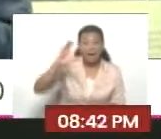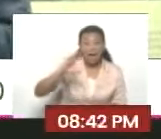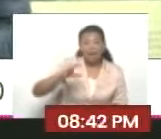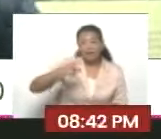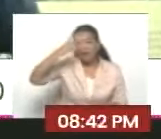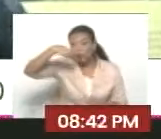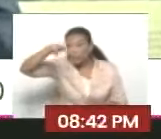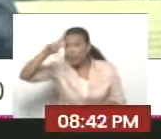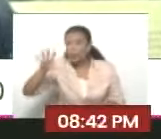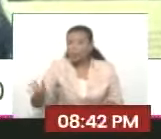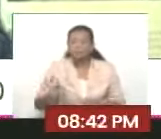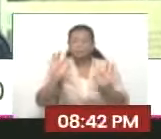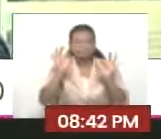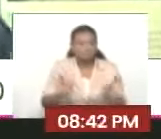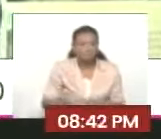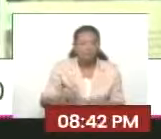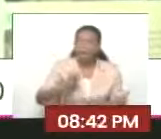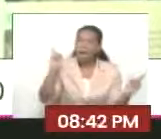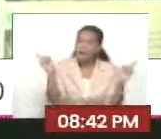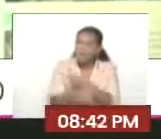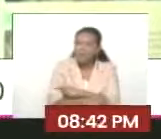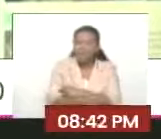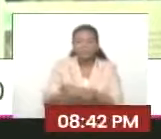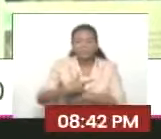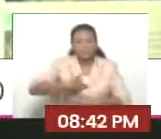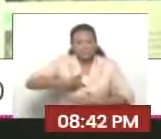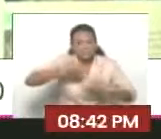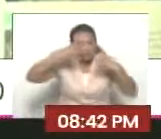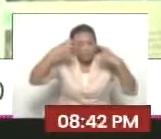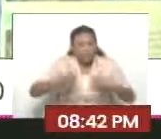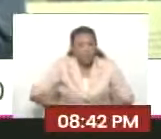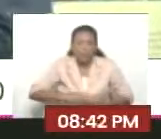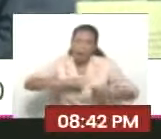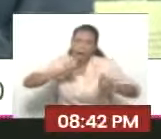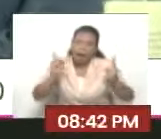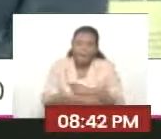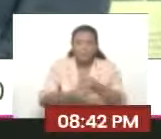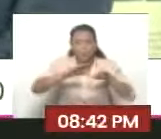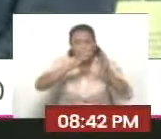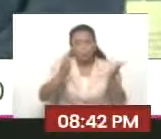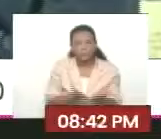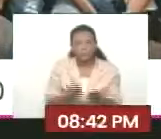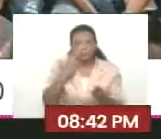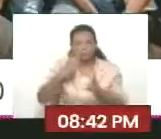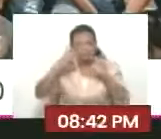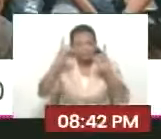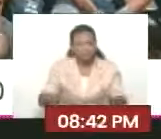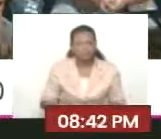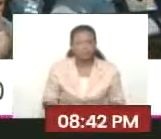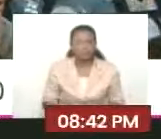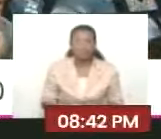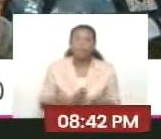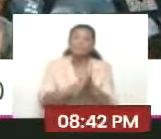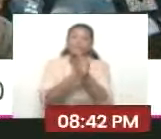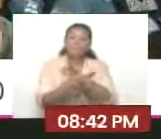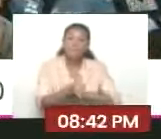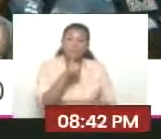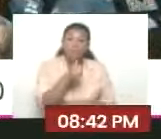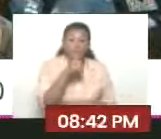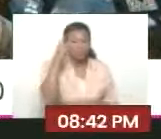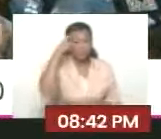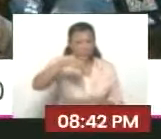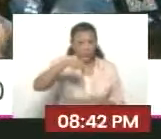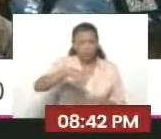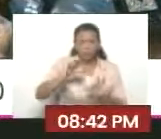Habana, cambiaremos el mundo. Los indignados cambiaremos el mundo. Así es. Presidente, y finalmente...